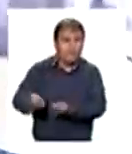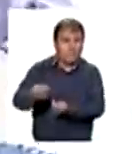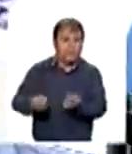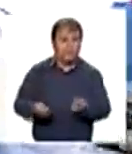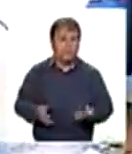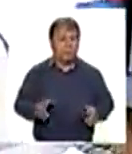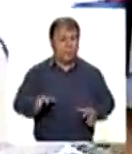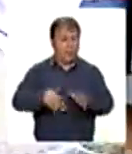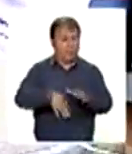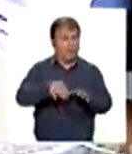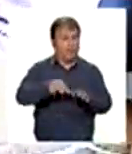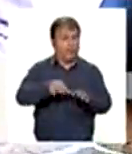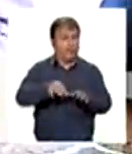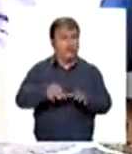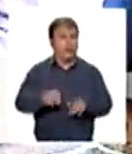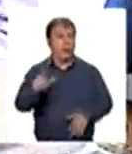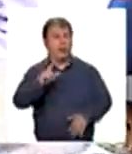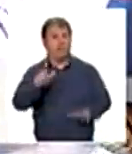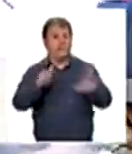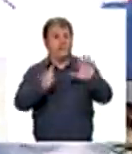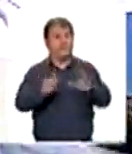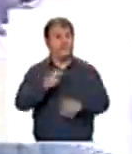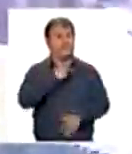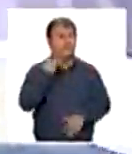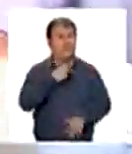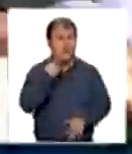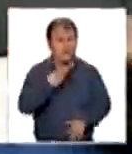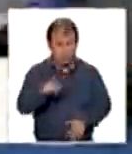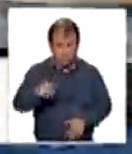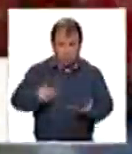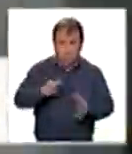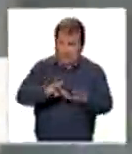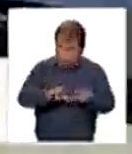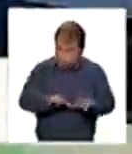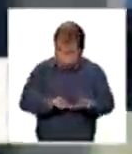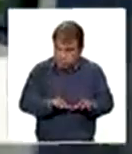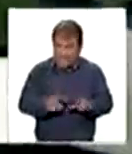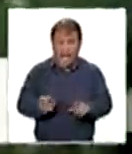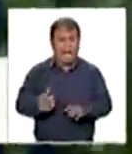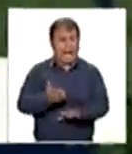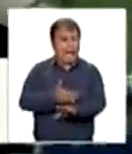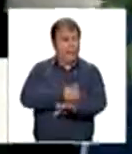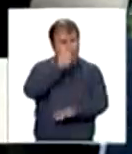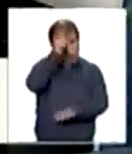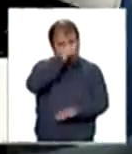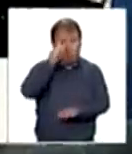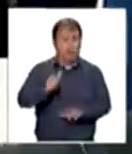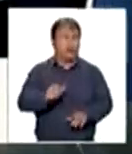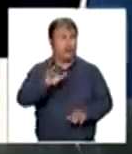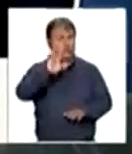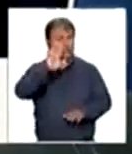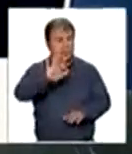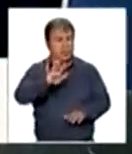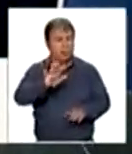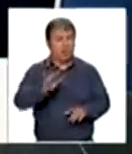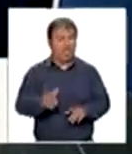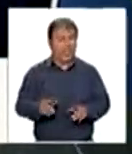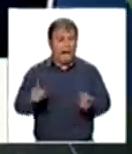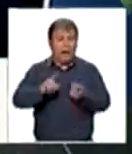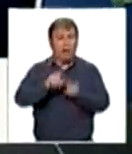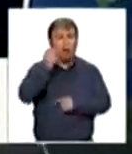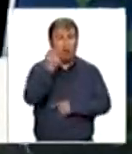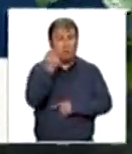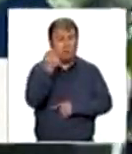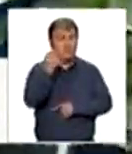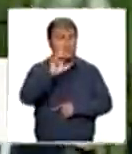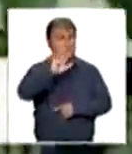El sorteo se realizará el lunes 6 de noviembre y usted podrá inscribirse hasta el domingo 5 a las 11:59 de la noche.